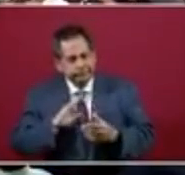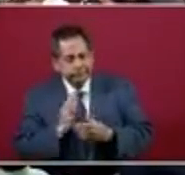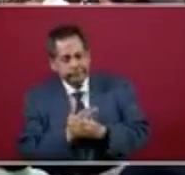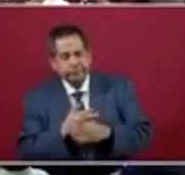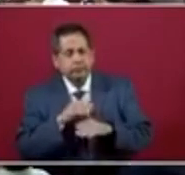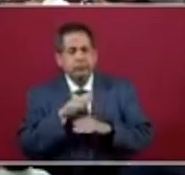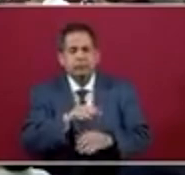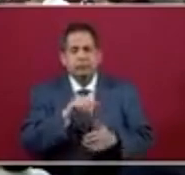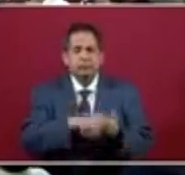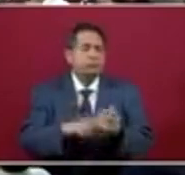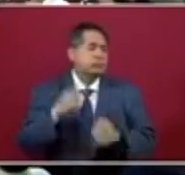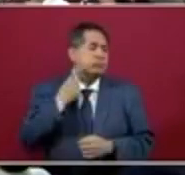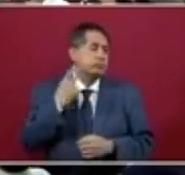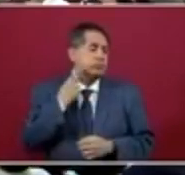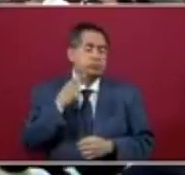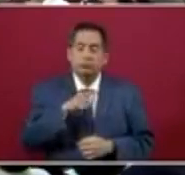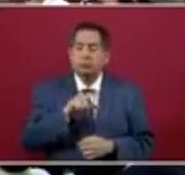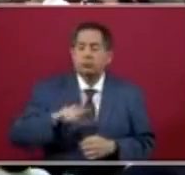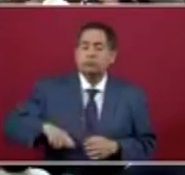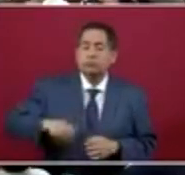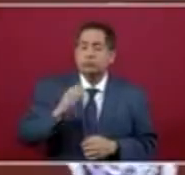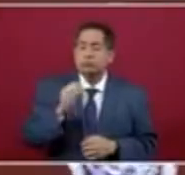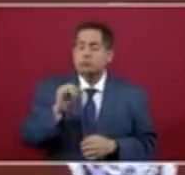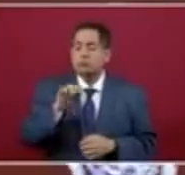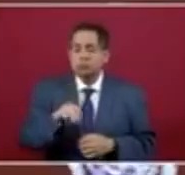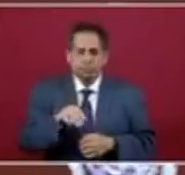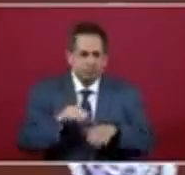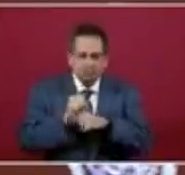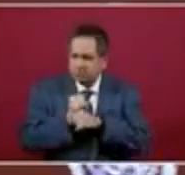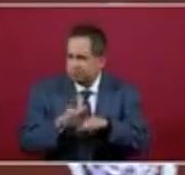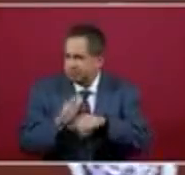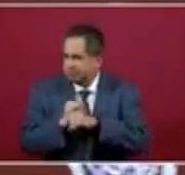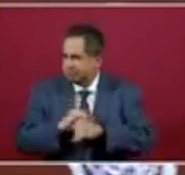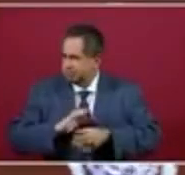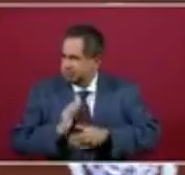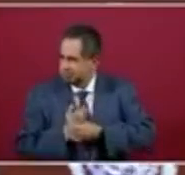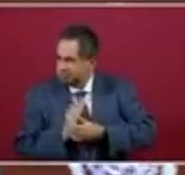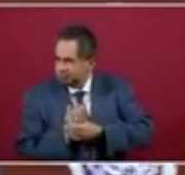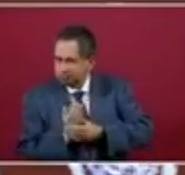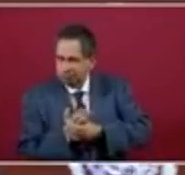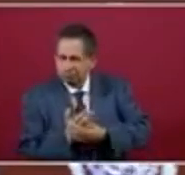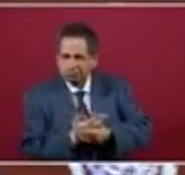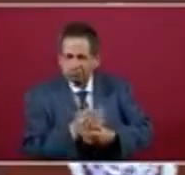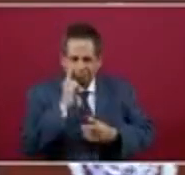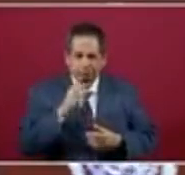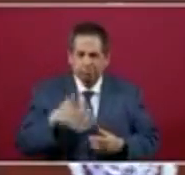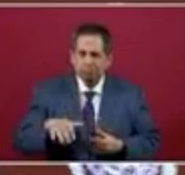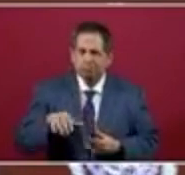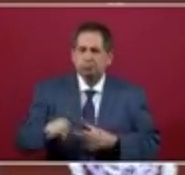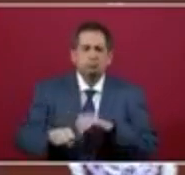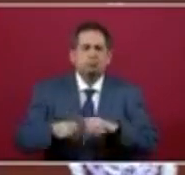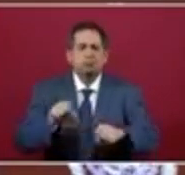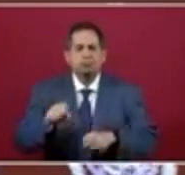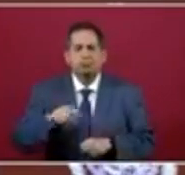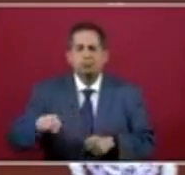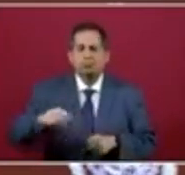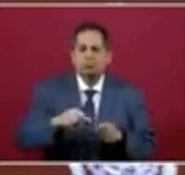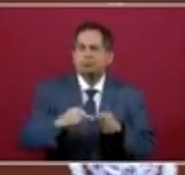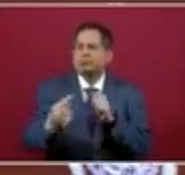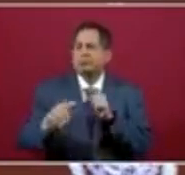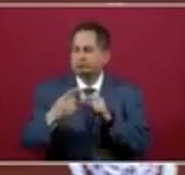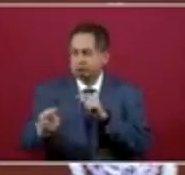el Estado para perseguir a